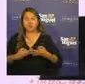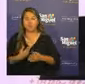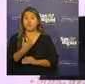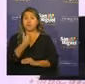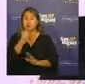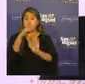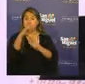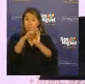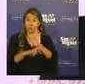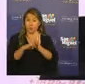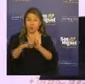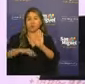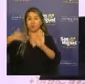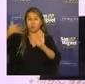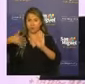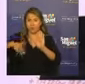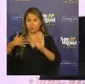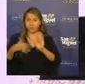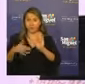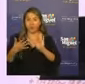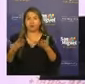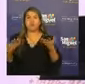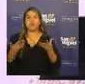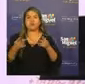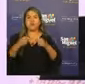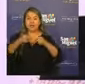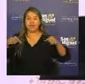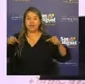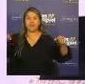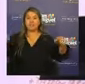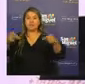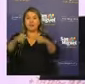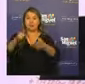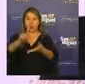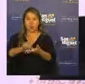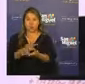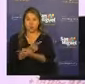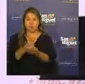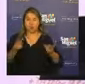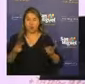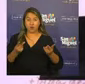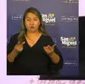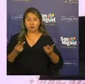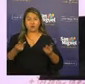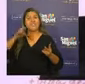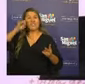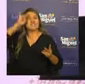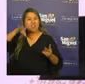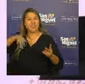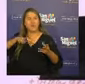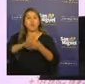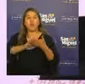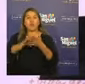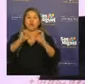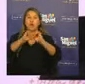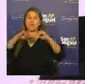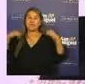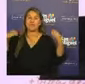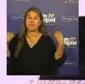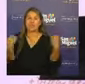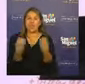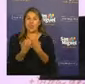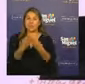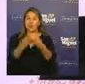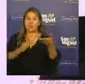proyecto importantísimo que tiene que ver con los espacios públicos. Todos sabemos la suerte de nuestro querido Estadio de la Montura,